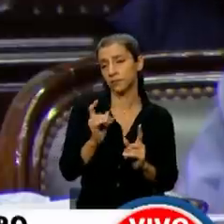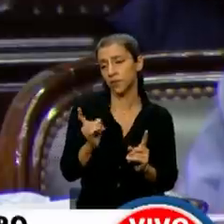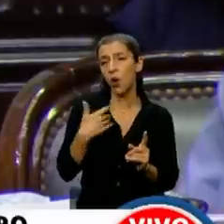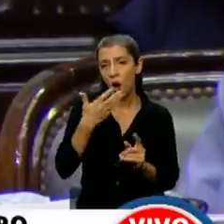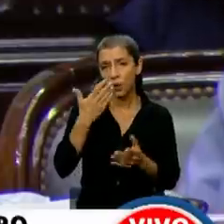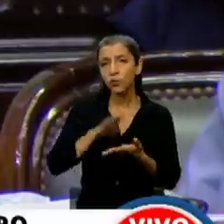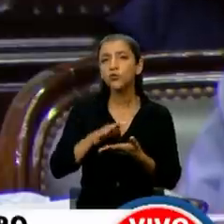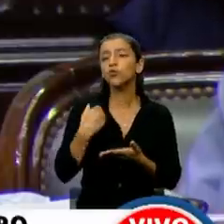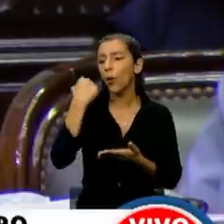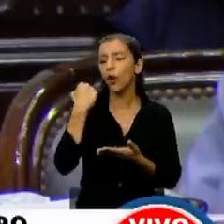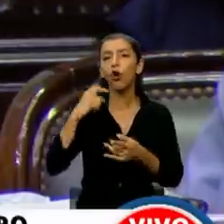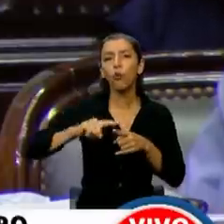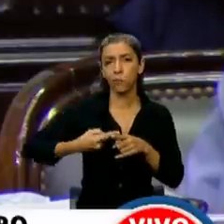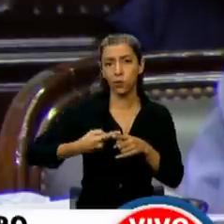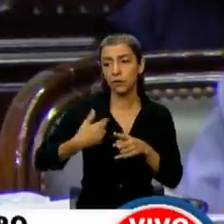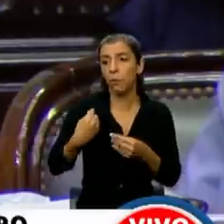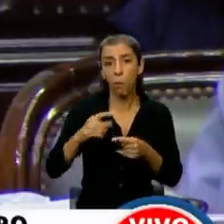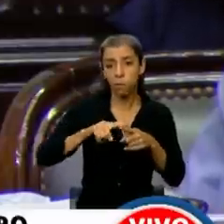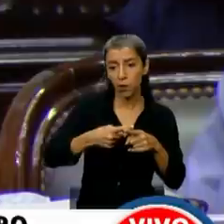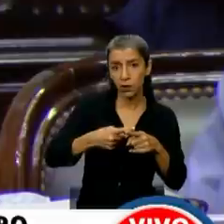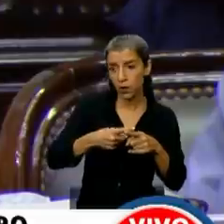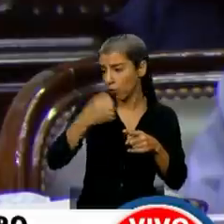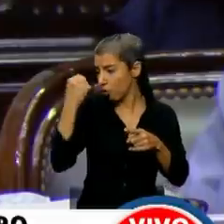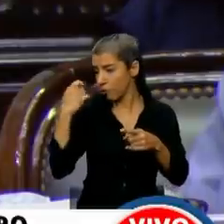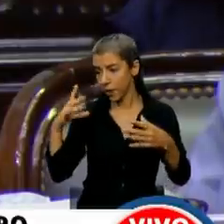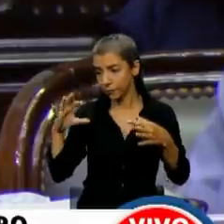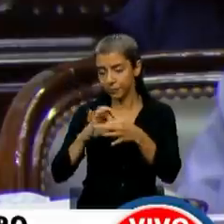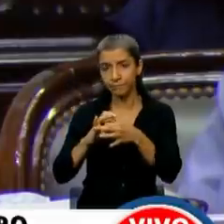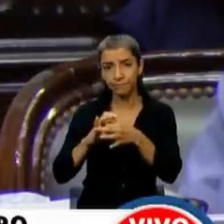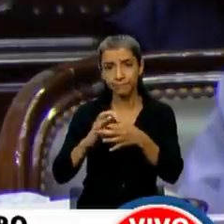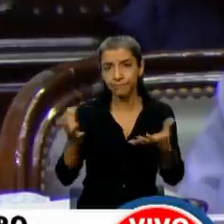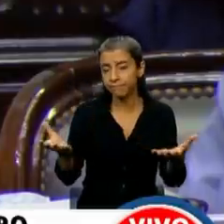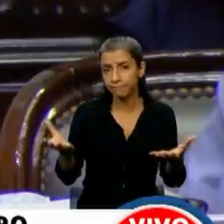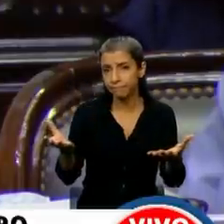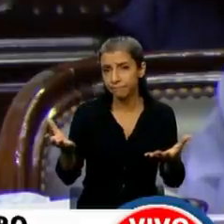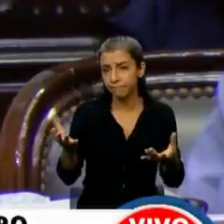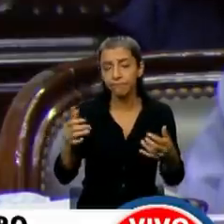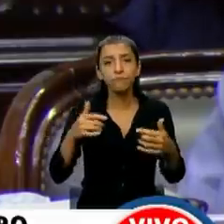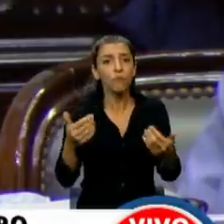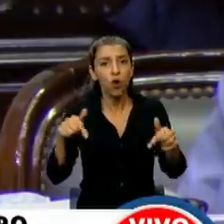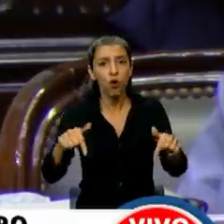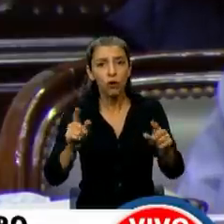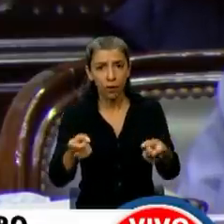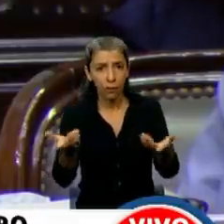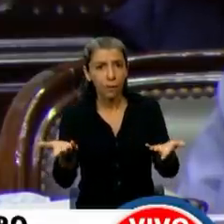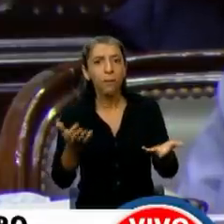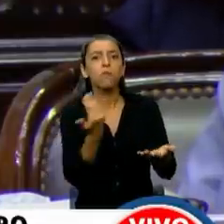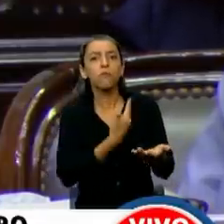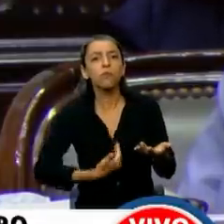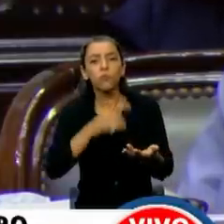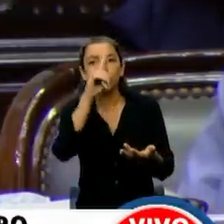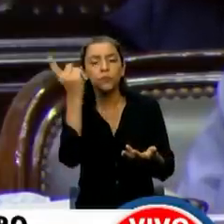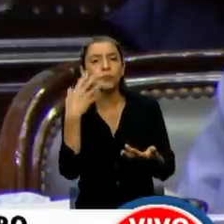política la economía es política y hoy también es política porque el gobierno nacional tiene que